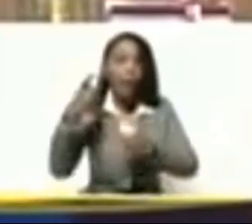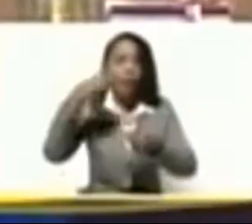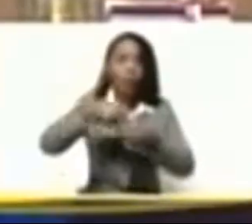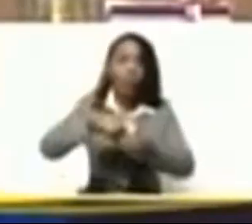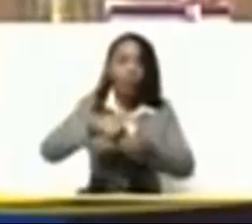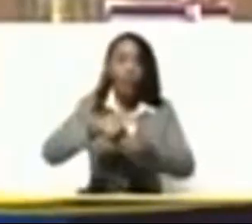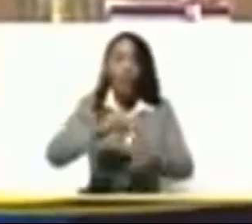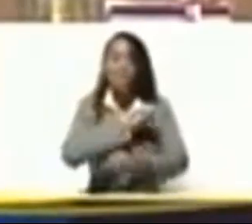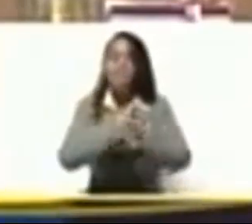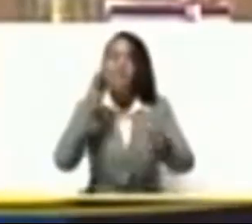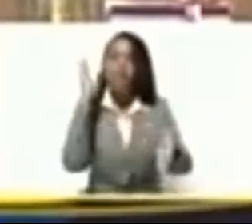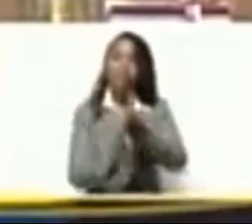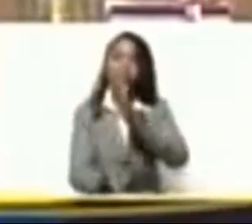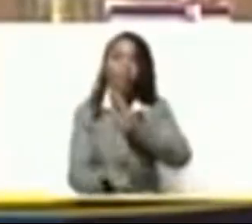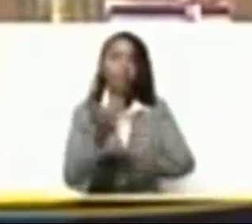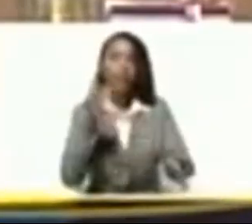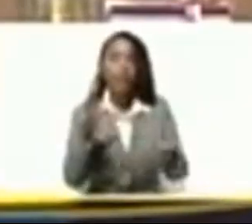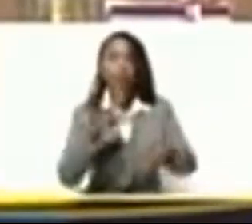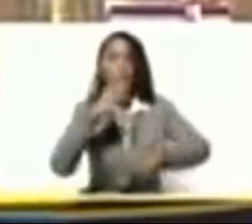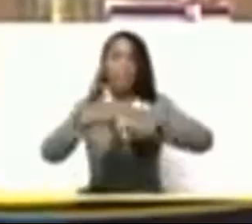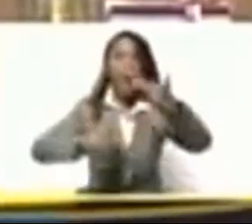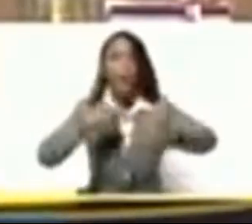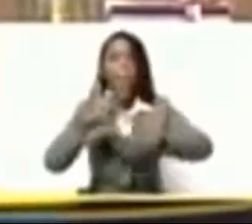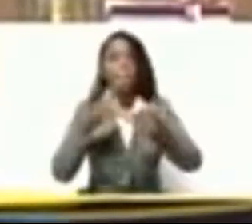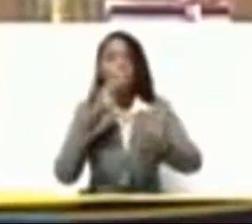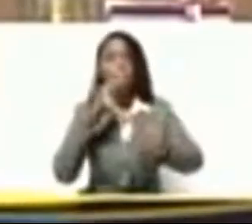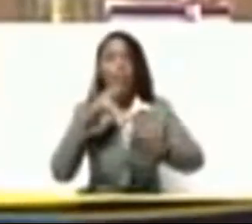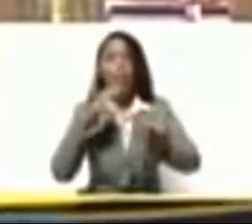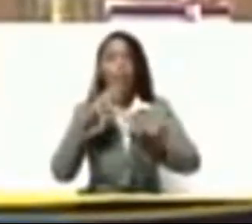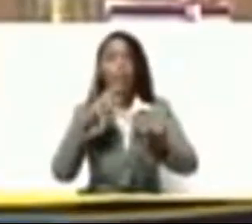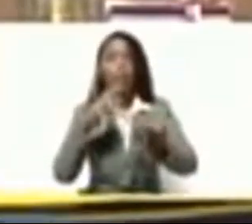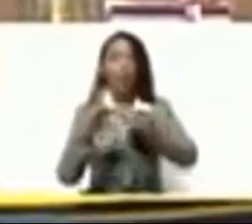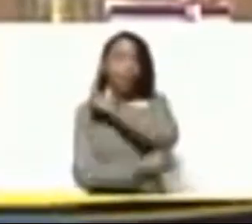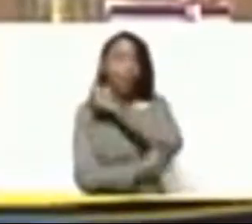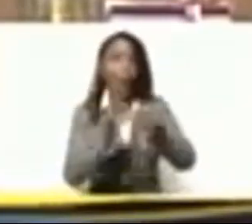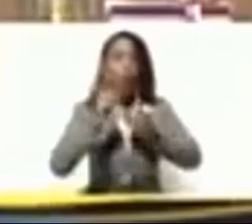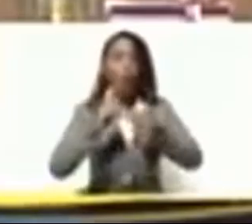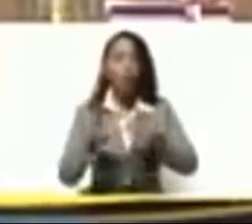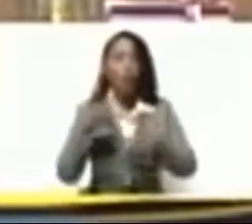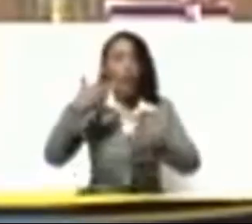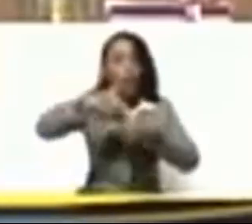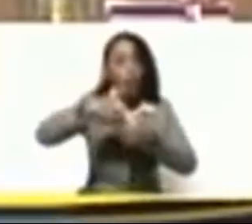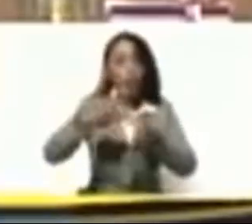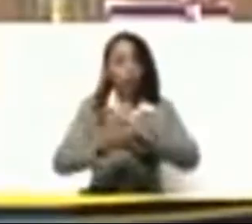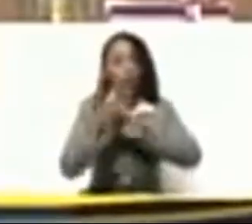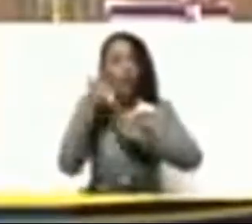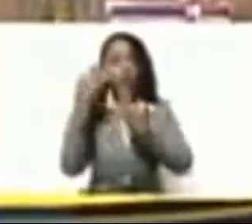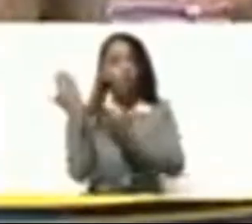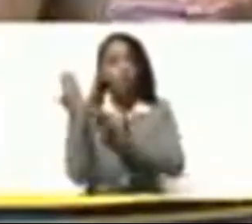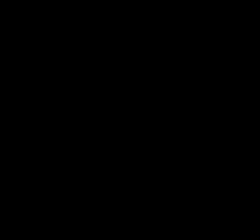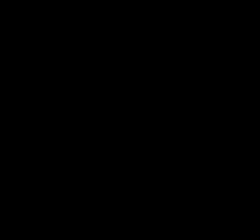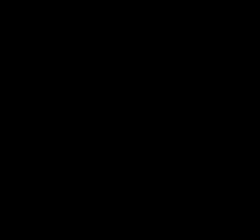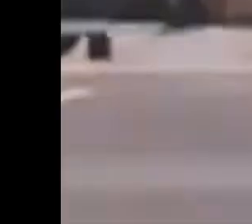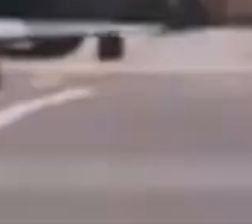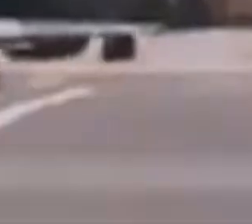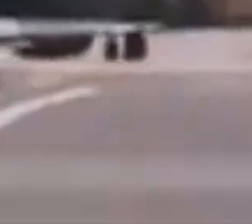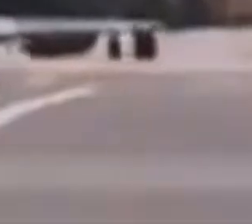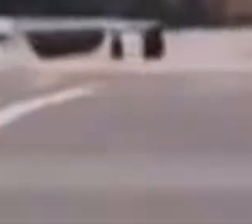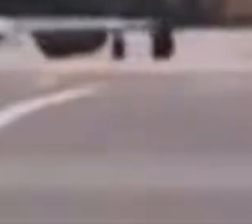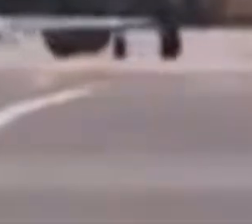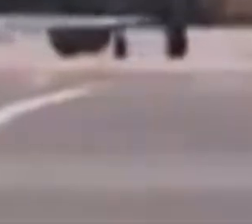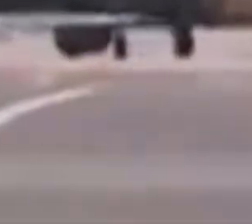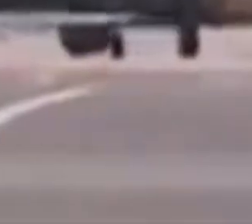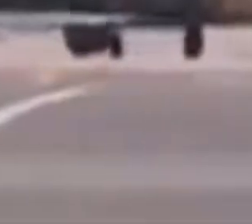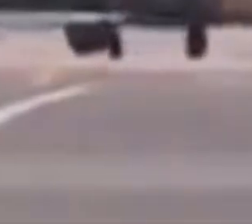justicia norteamericana. Vamos, señores, con más de esta información importante, ampliándola, porque las autoridades de la Interpol también se han unido a toda